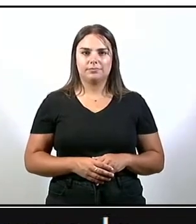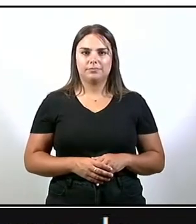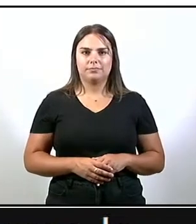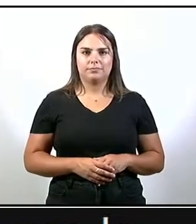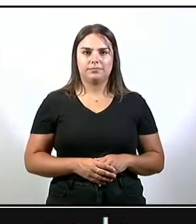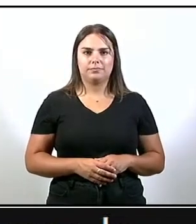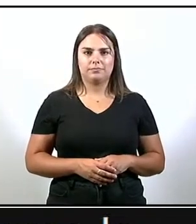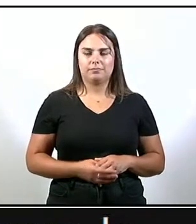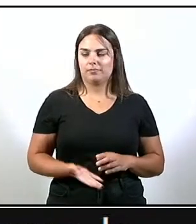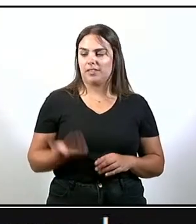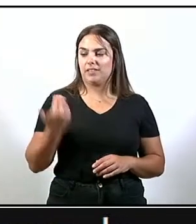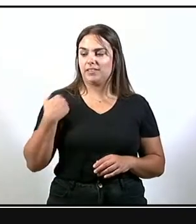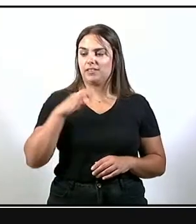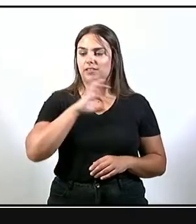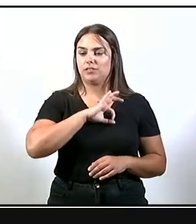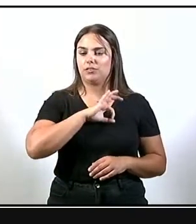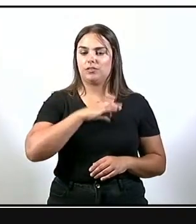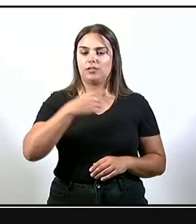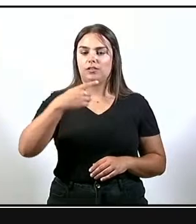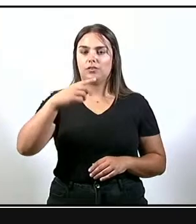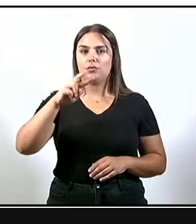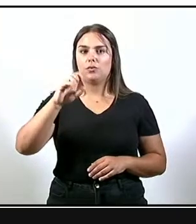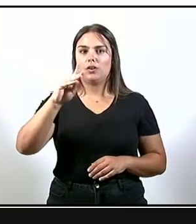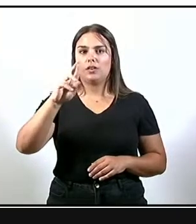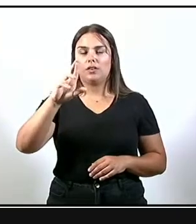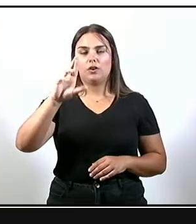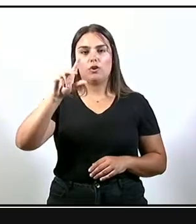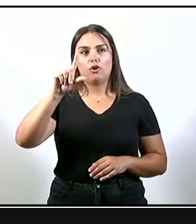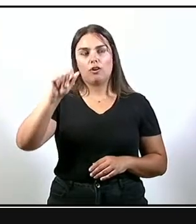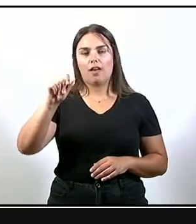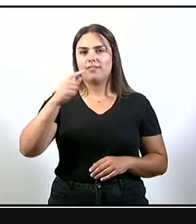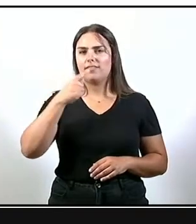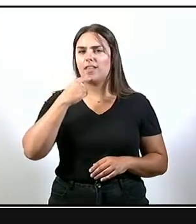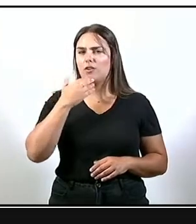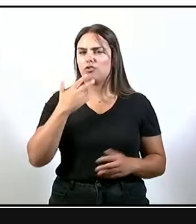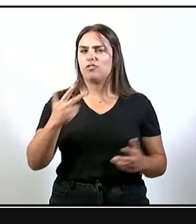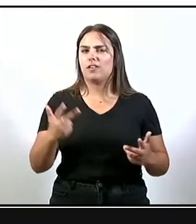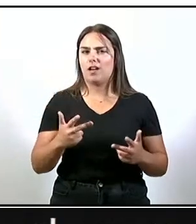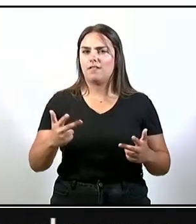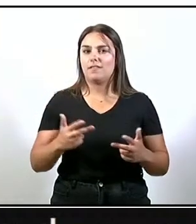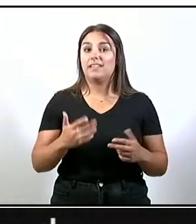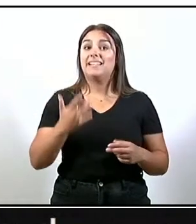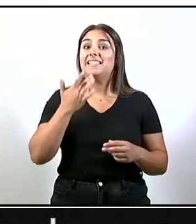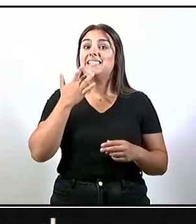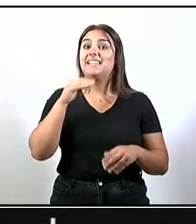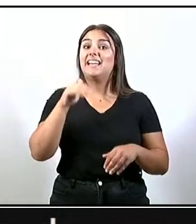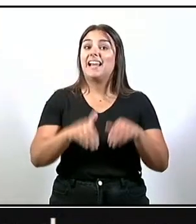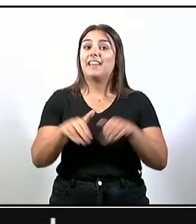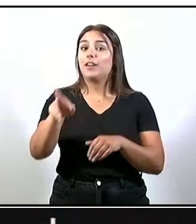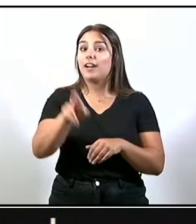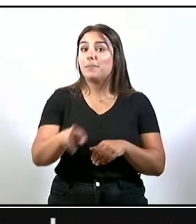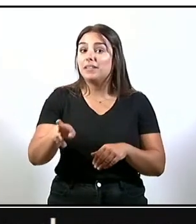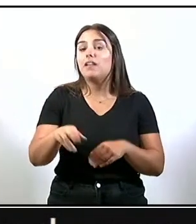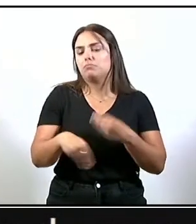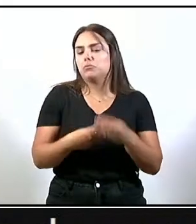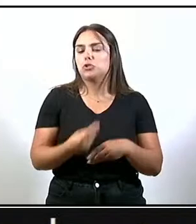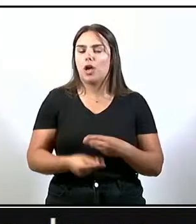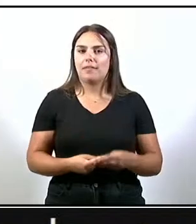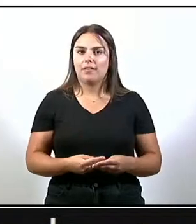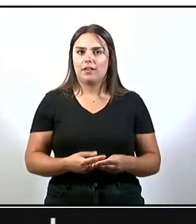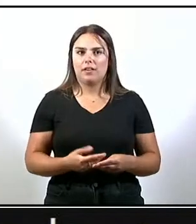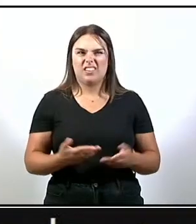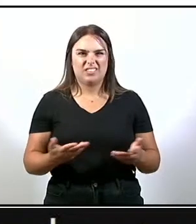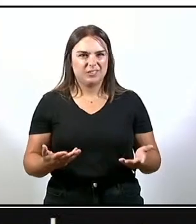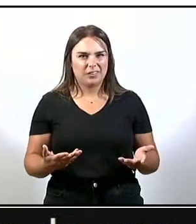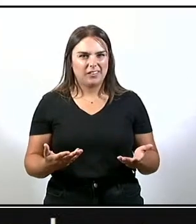Ayer la señora Guardiola dijo algo que me parece de una enorme gravedad. Si hay que ir a elecciones, se va. ¿Cómo que si hay